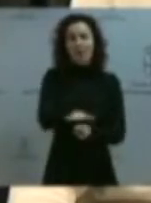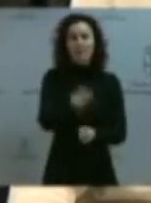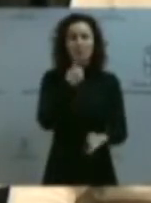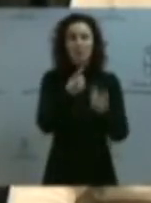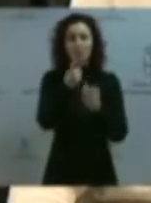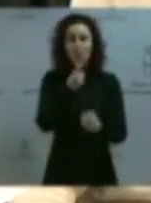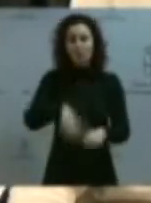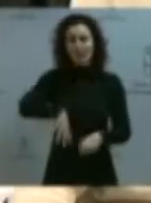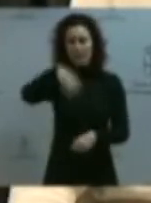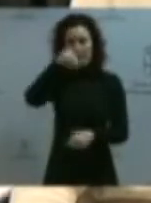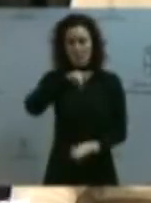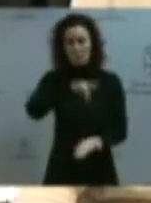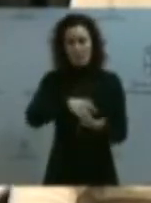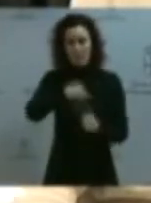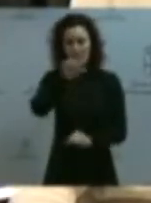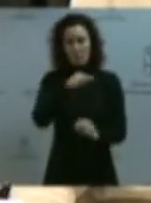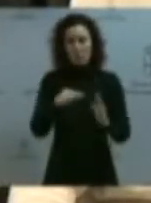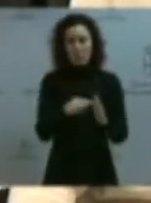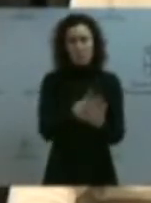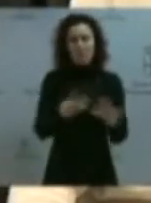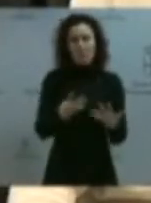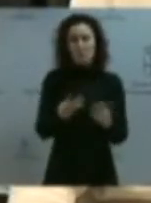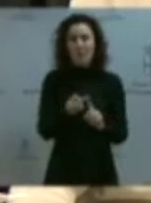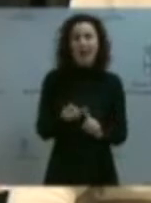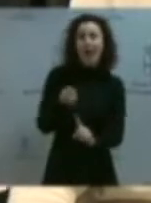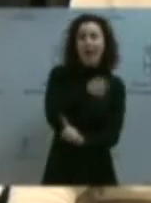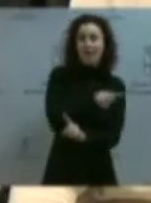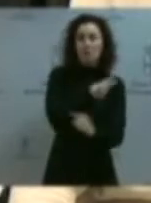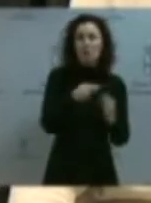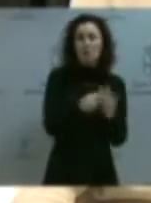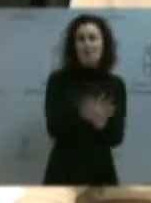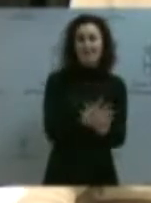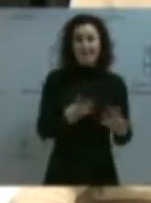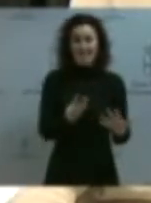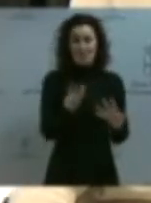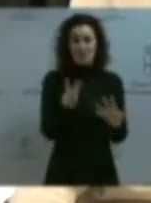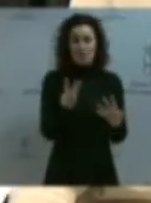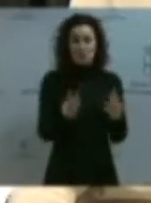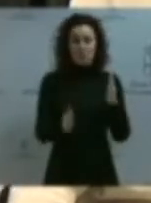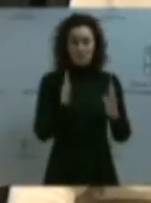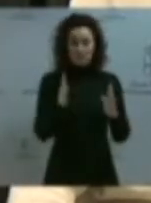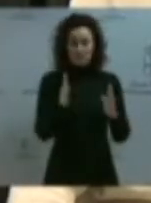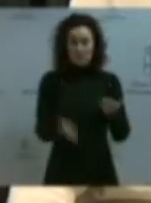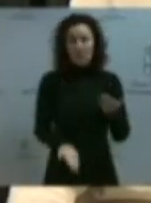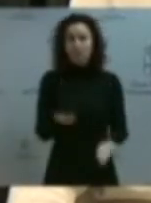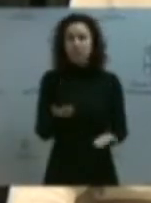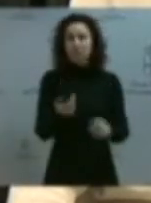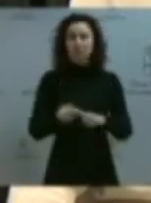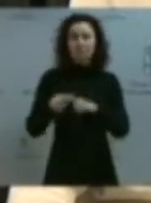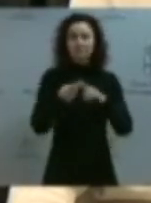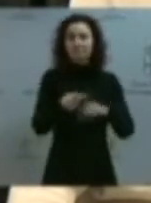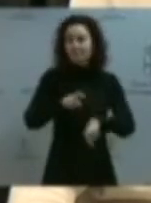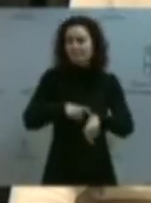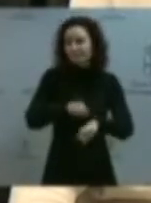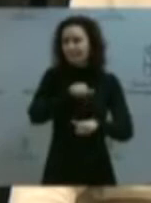al año 2018, es cierto que hay un aumento de los pacientes en espera y en la demora media, según los datos que hemos publicado en AsturSalud, con